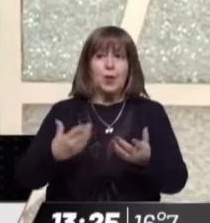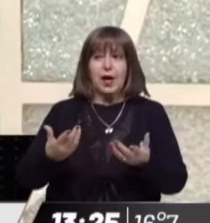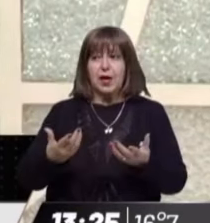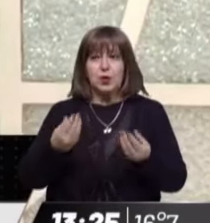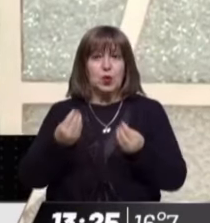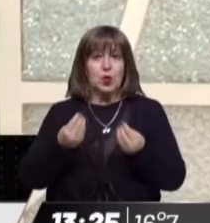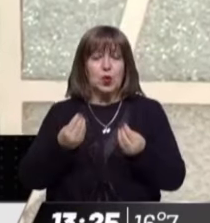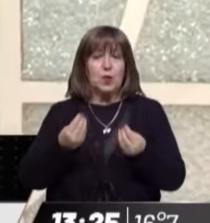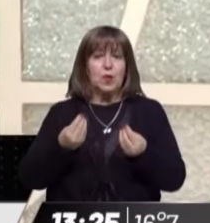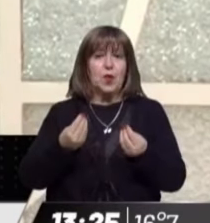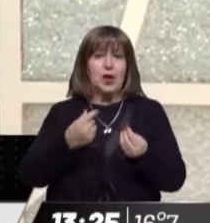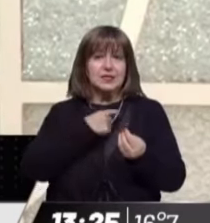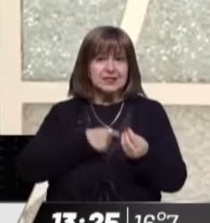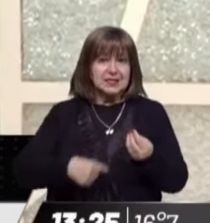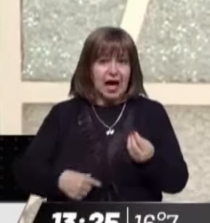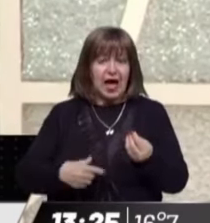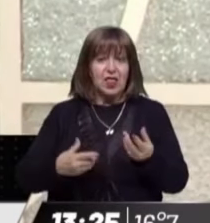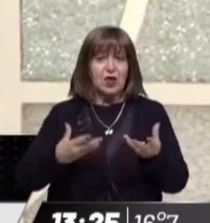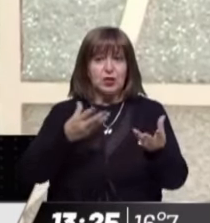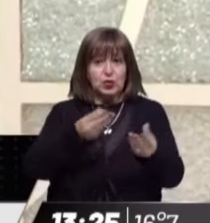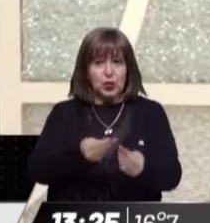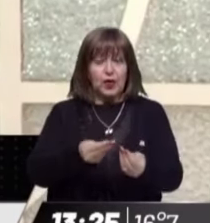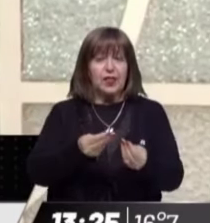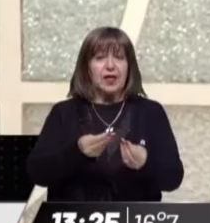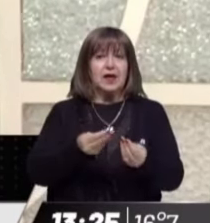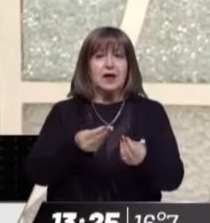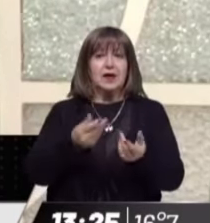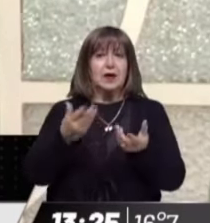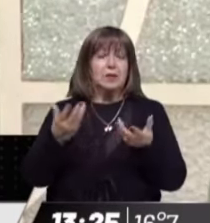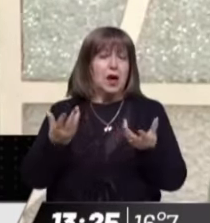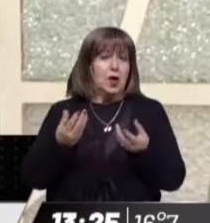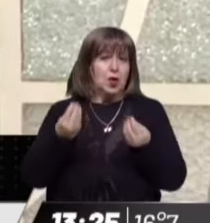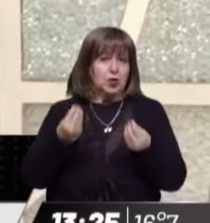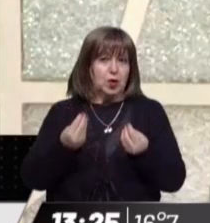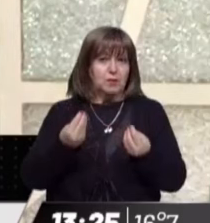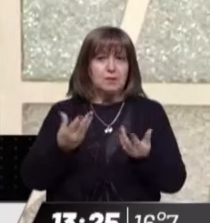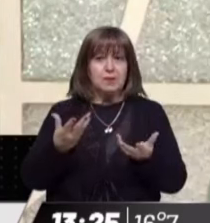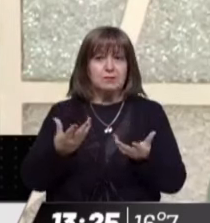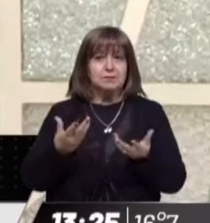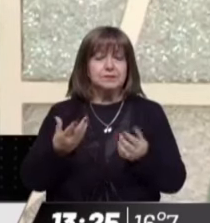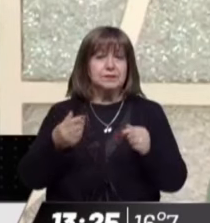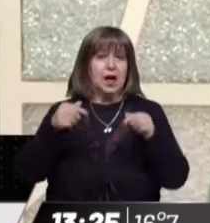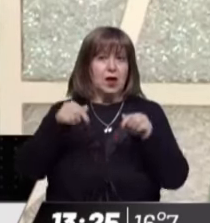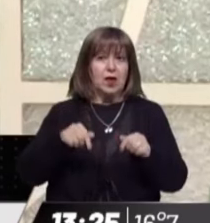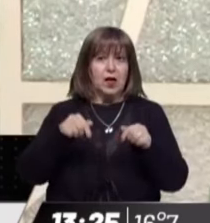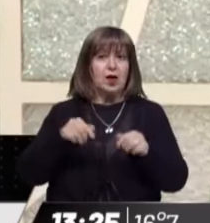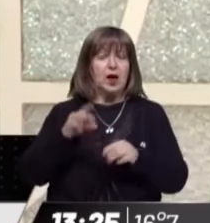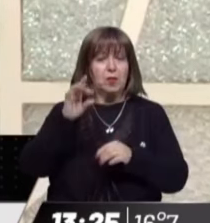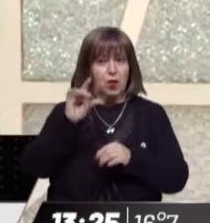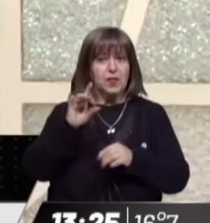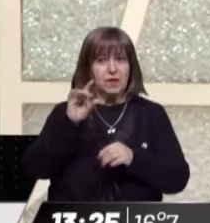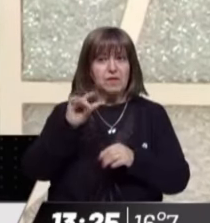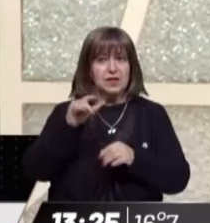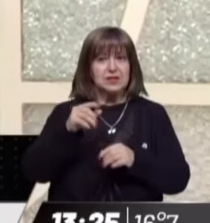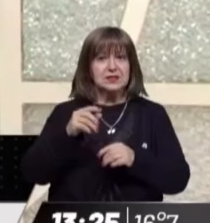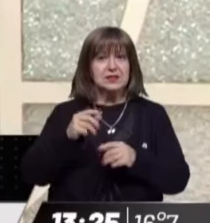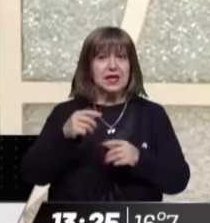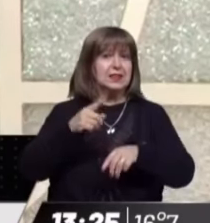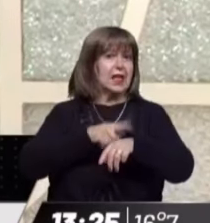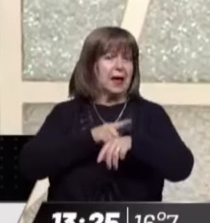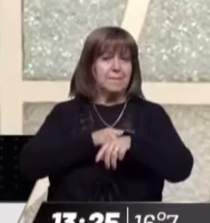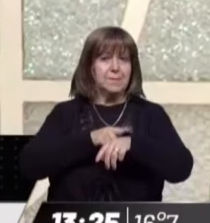merendero o a menos que el Estado provincial colabore, pero de por sí ya es bastante difícil que se pueda repartir a